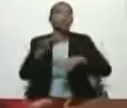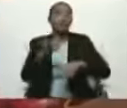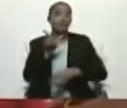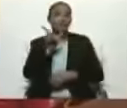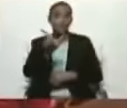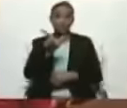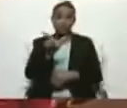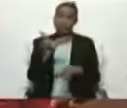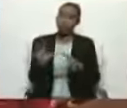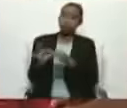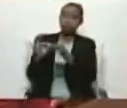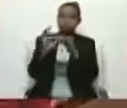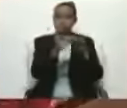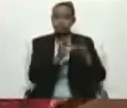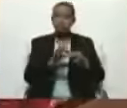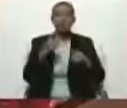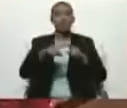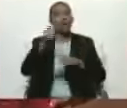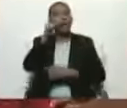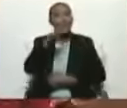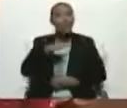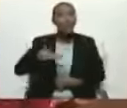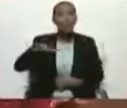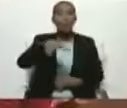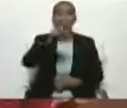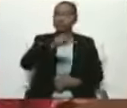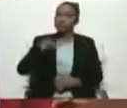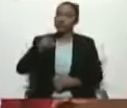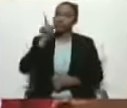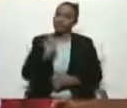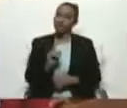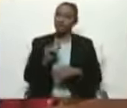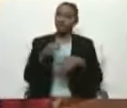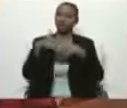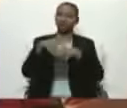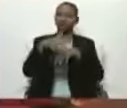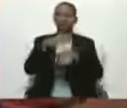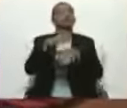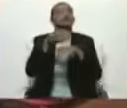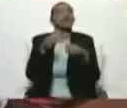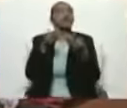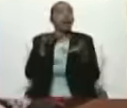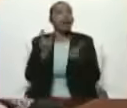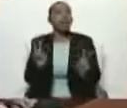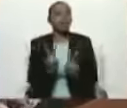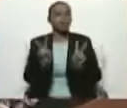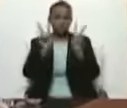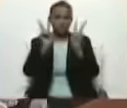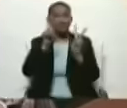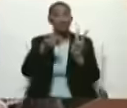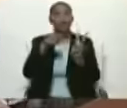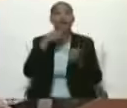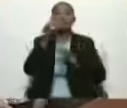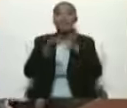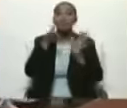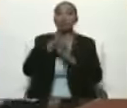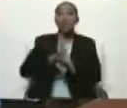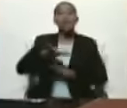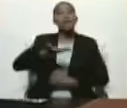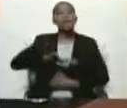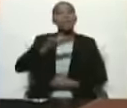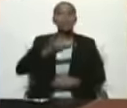Venezuela, pero sobre todo el pueblo venezolano ha generado la victoria. También habló de la importancia de